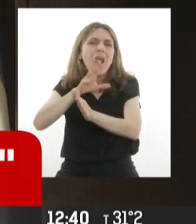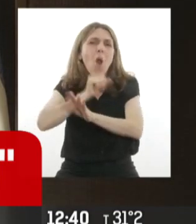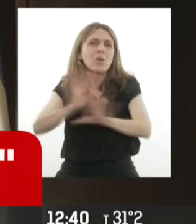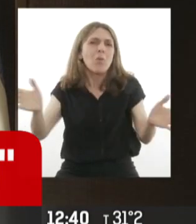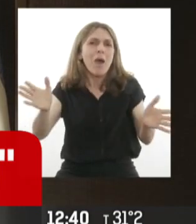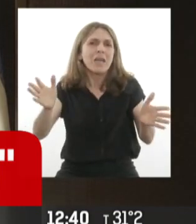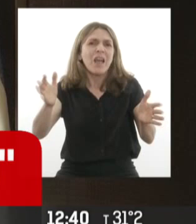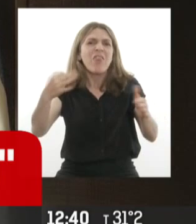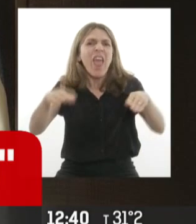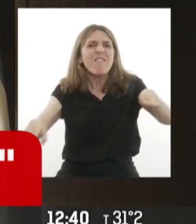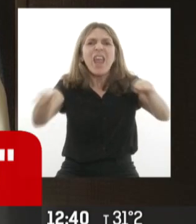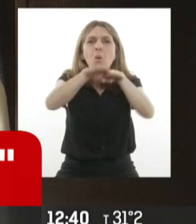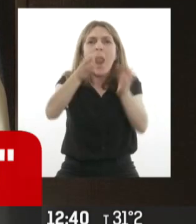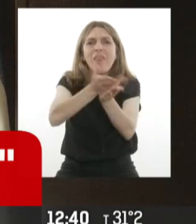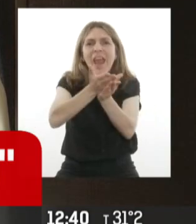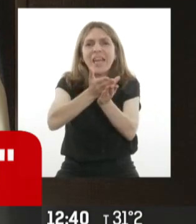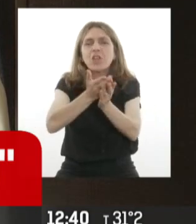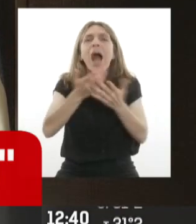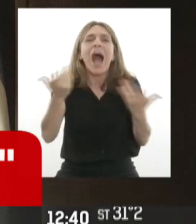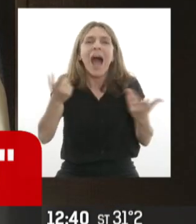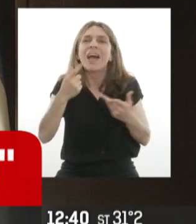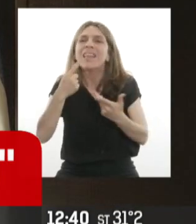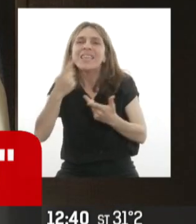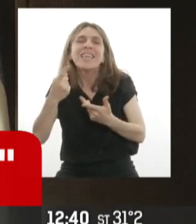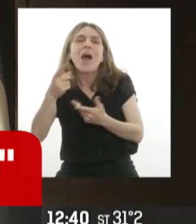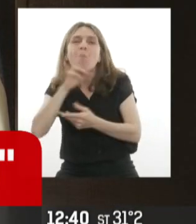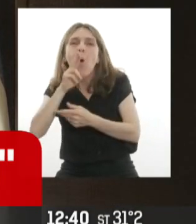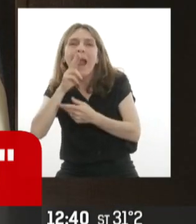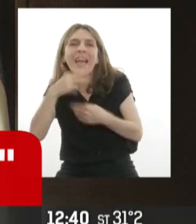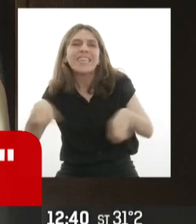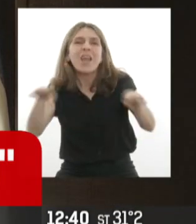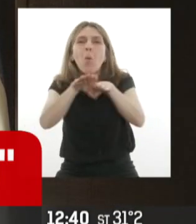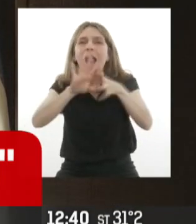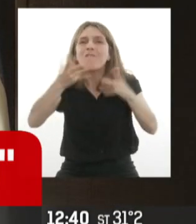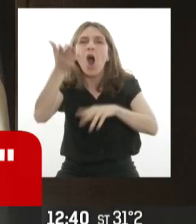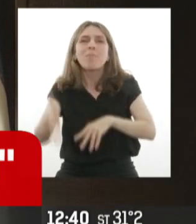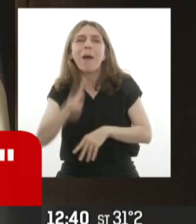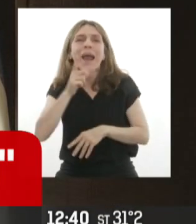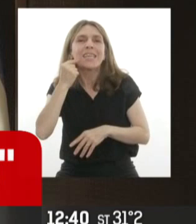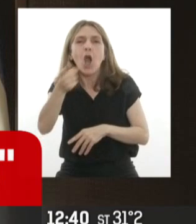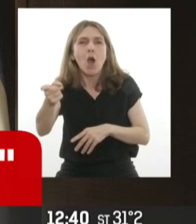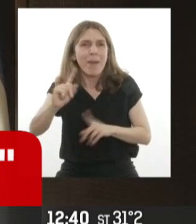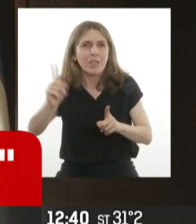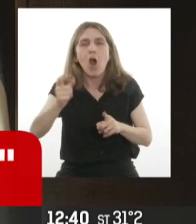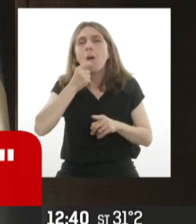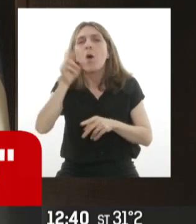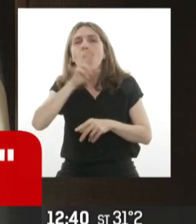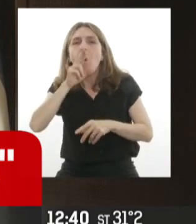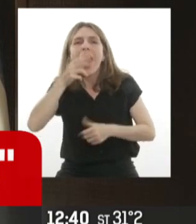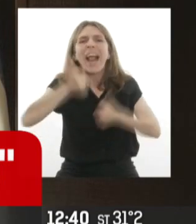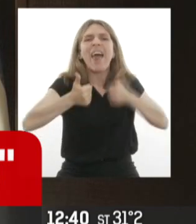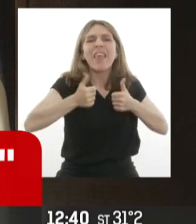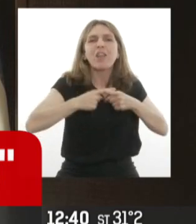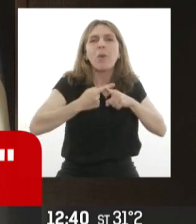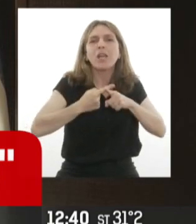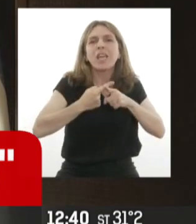del hombre no quiere decir que voten como los hombres. Tampoco quiere decir que sean candidatas como los hombres. Tampoco